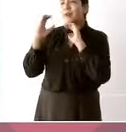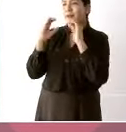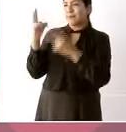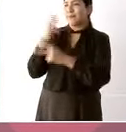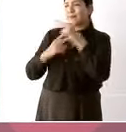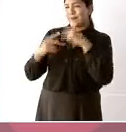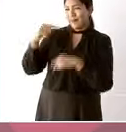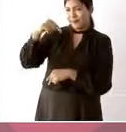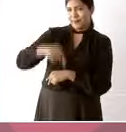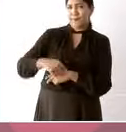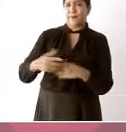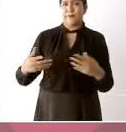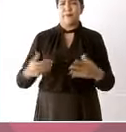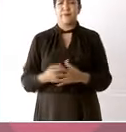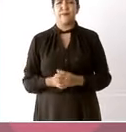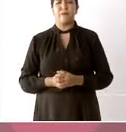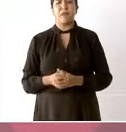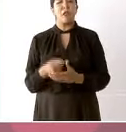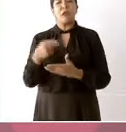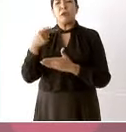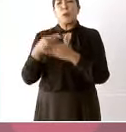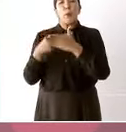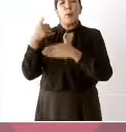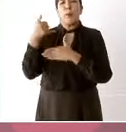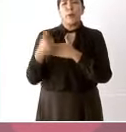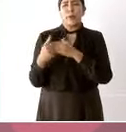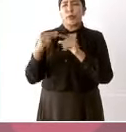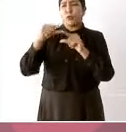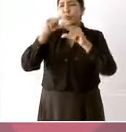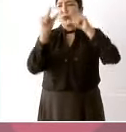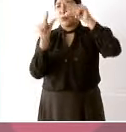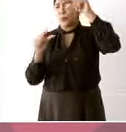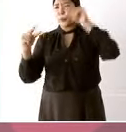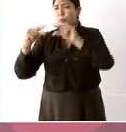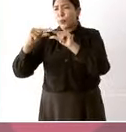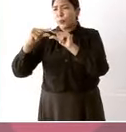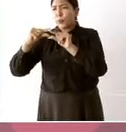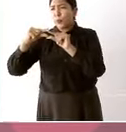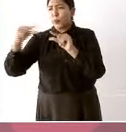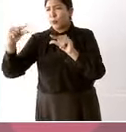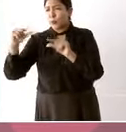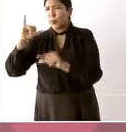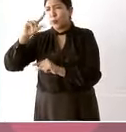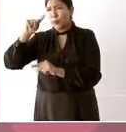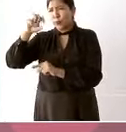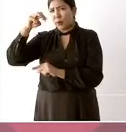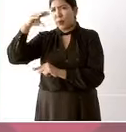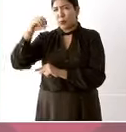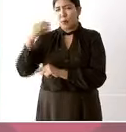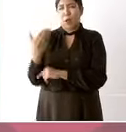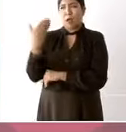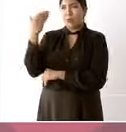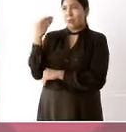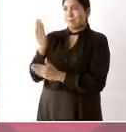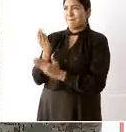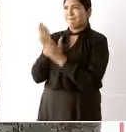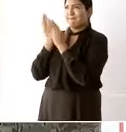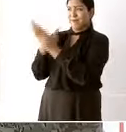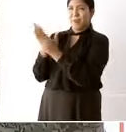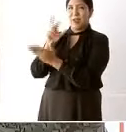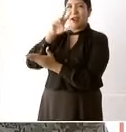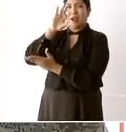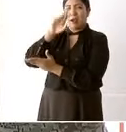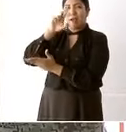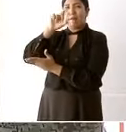desarrollo del corredor interoceánico, el cual lo explicó muy bien el señor Rafael Mollinedo, esta